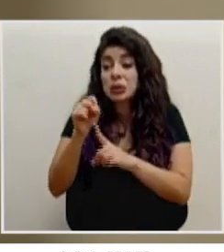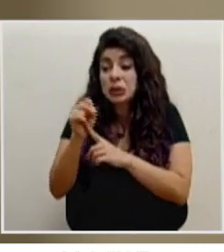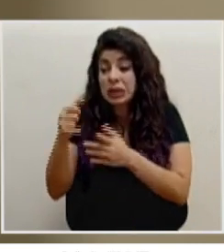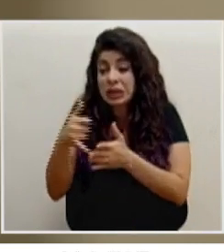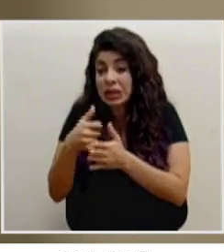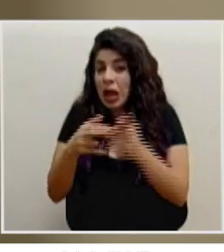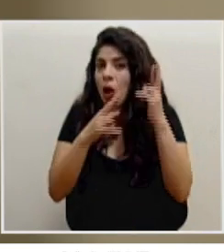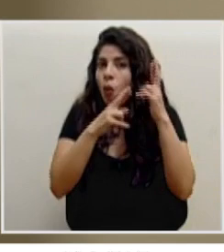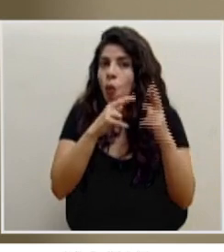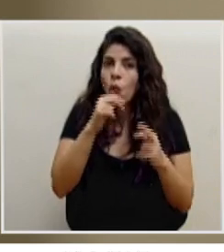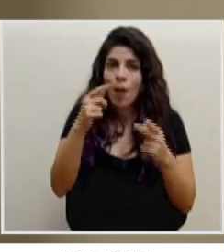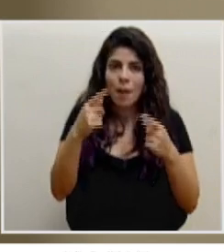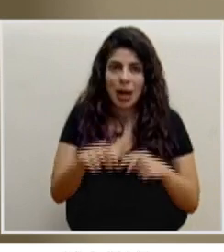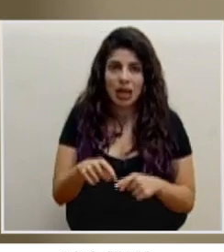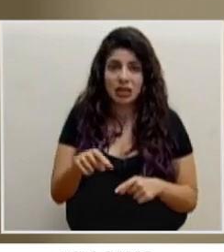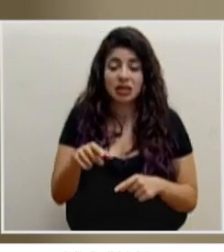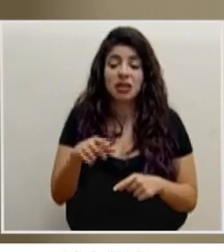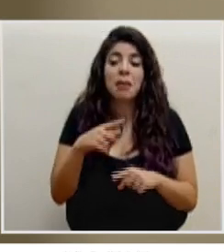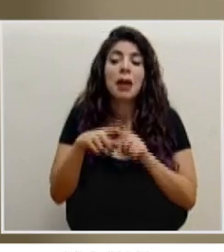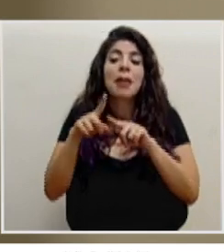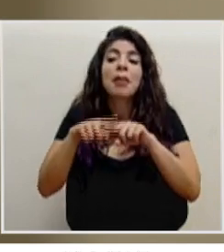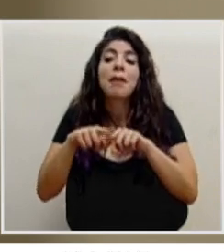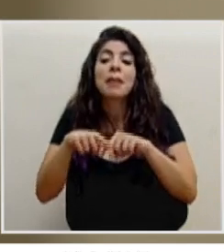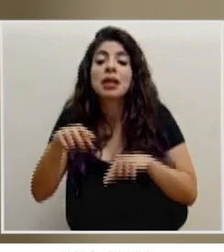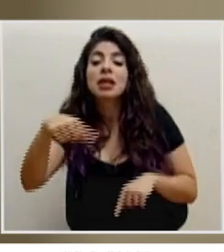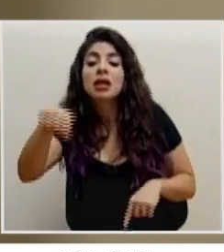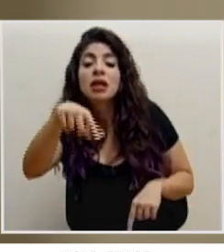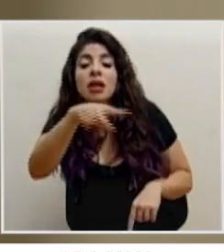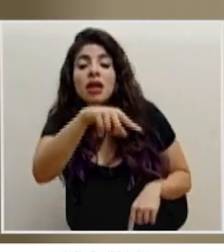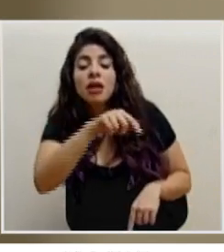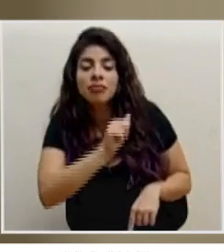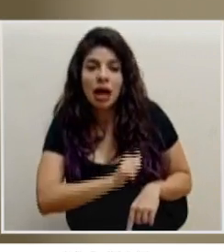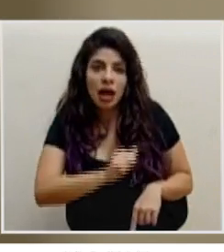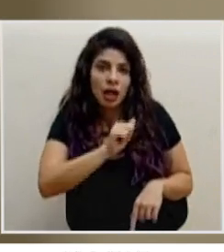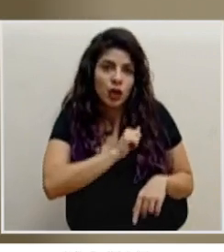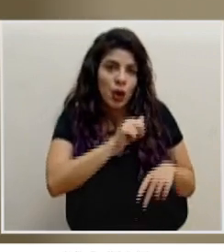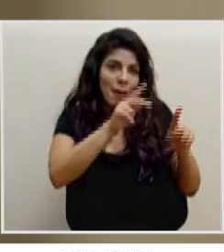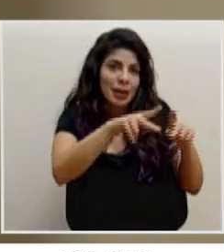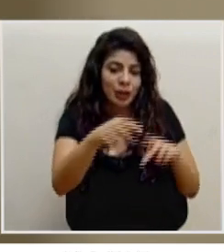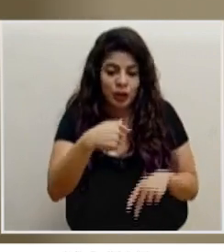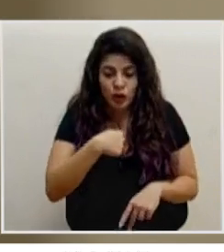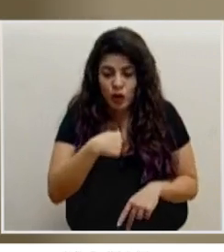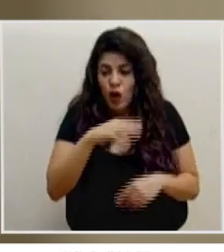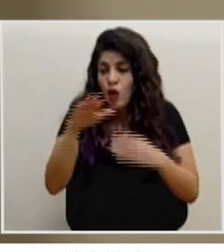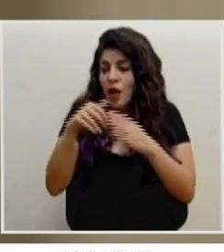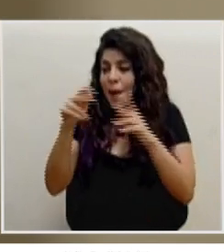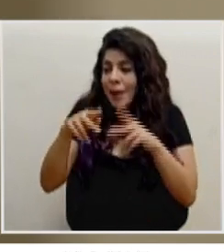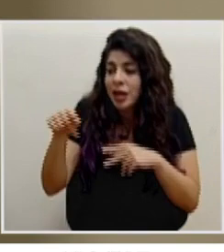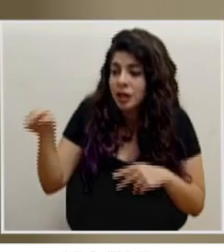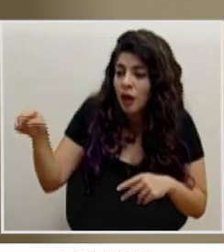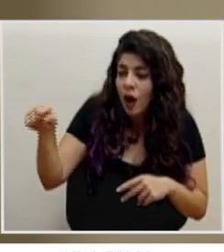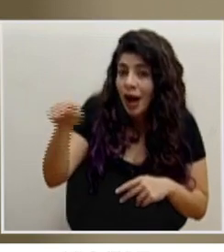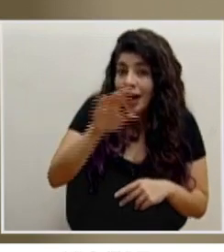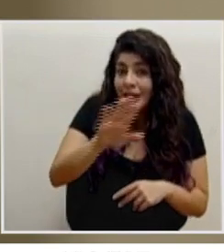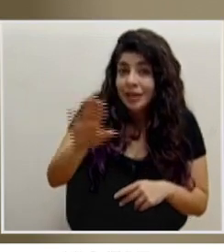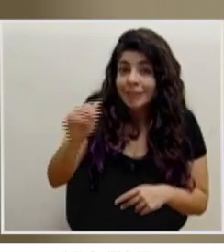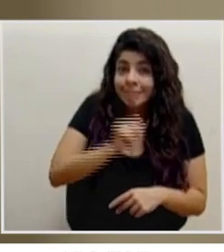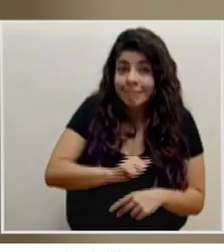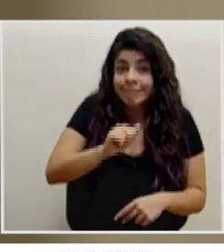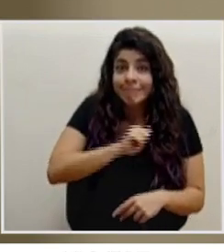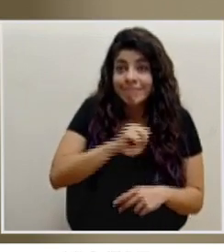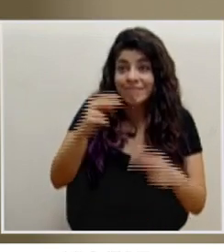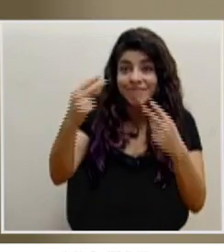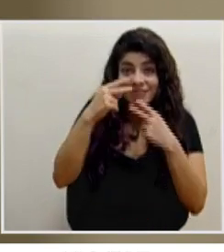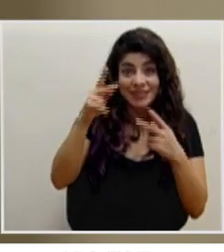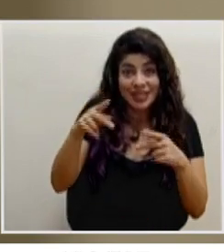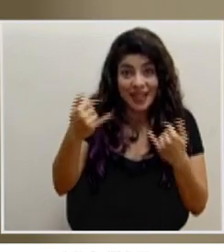que esperemos que no se dé, y eso va a pasar mucho por el comportamiento de usted, de mí, de todas las personas que estamos siguiendo esa transmisión y